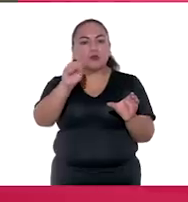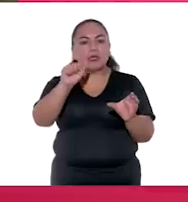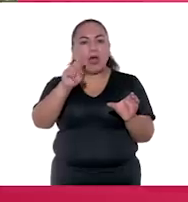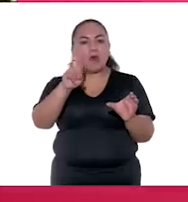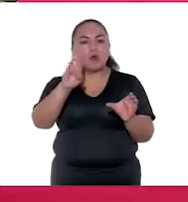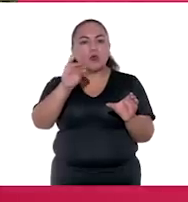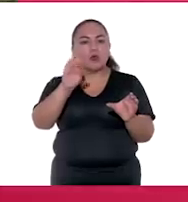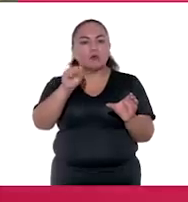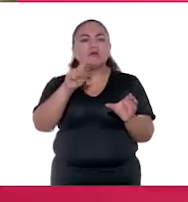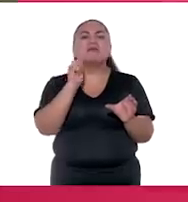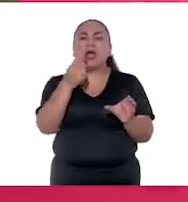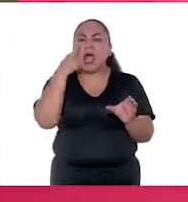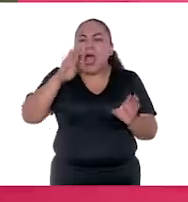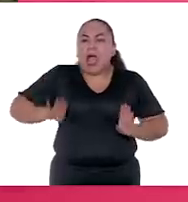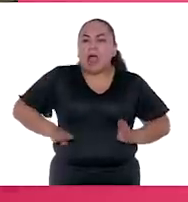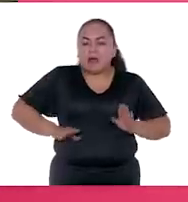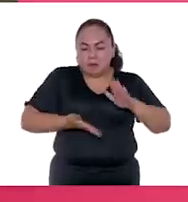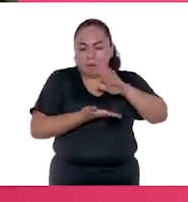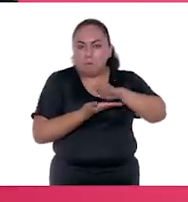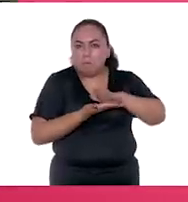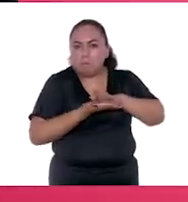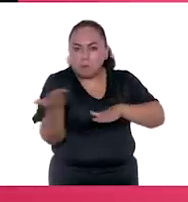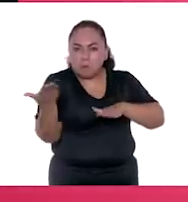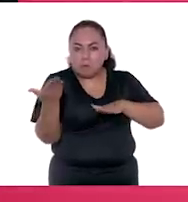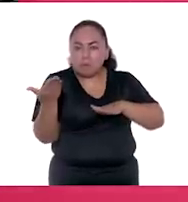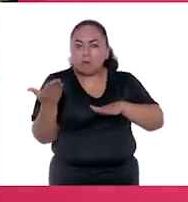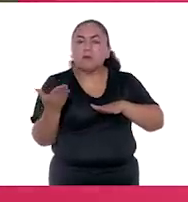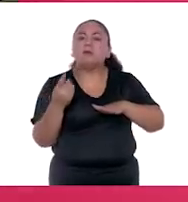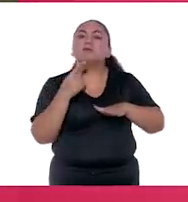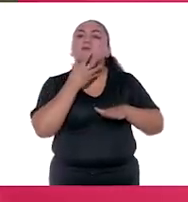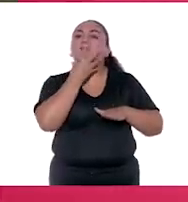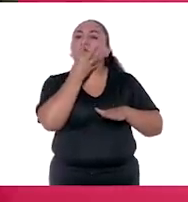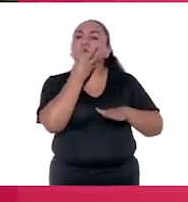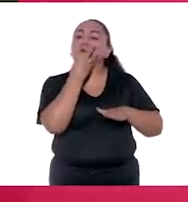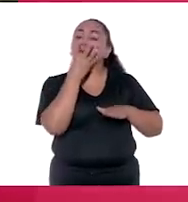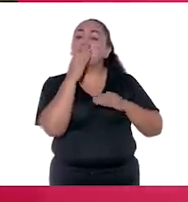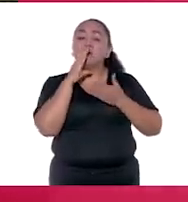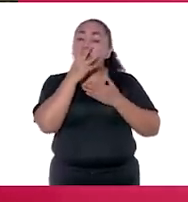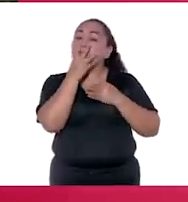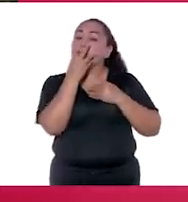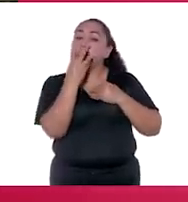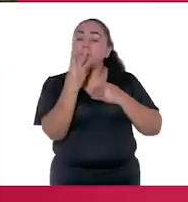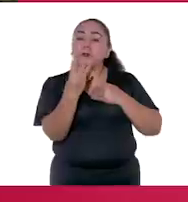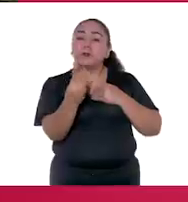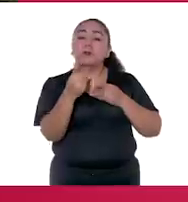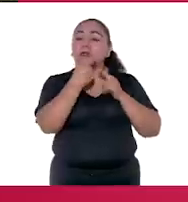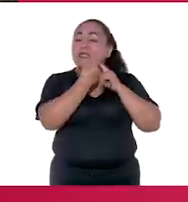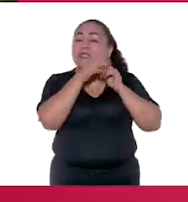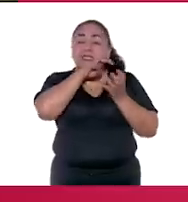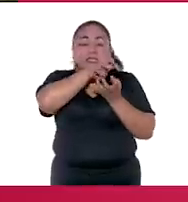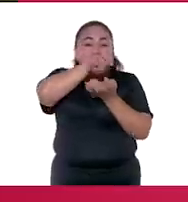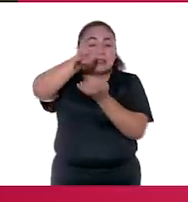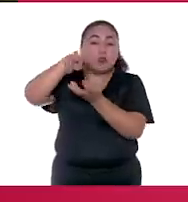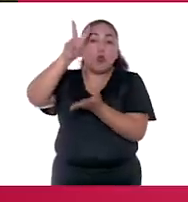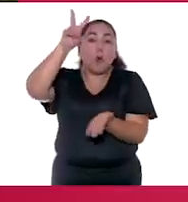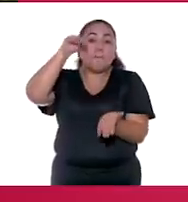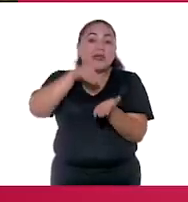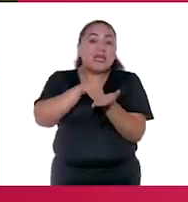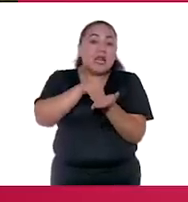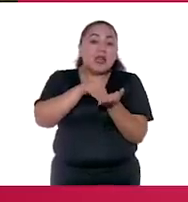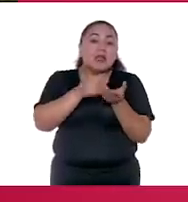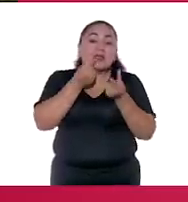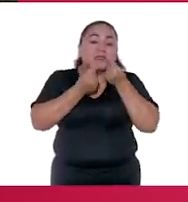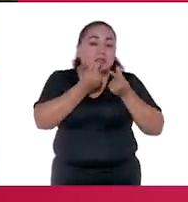las características de tener pies planos, unas mandíbulas que llegaban a tener hasta 2.000 dientes y en la parte superior de la